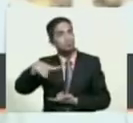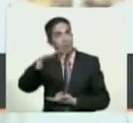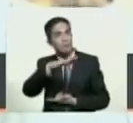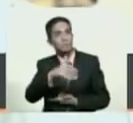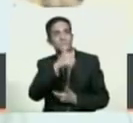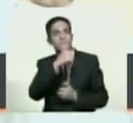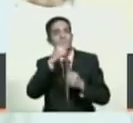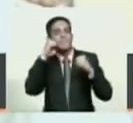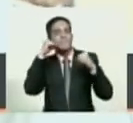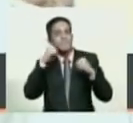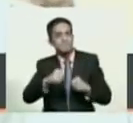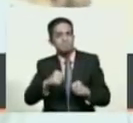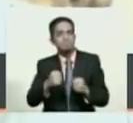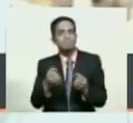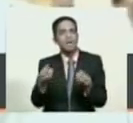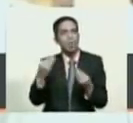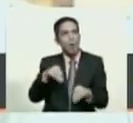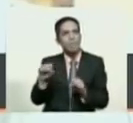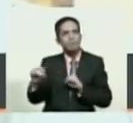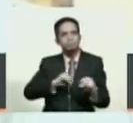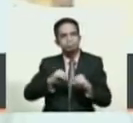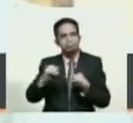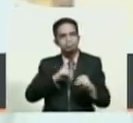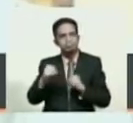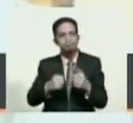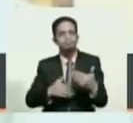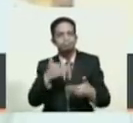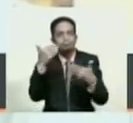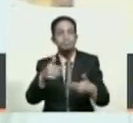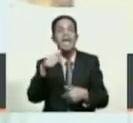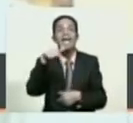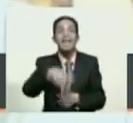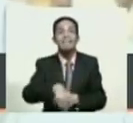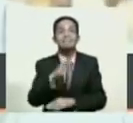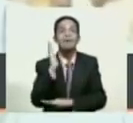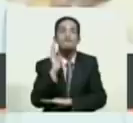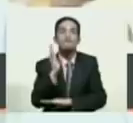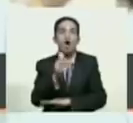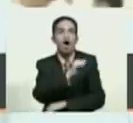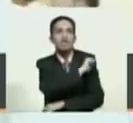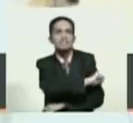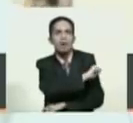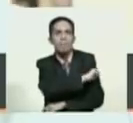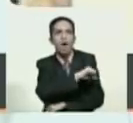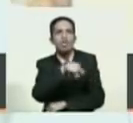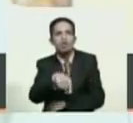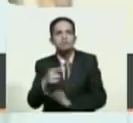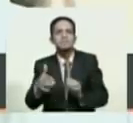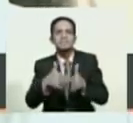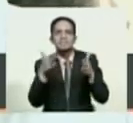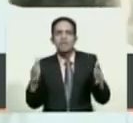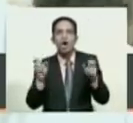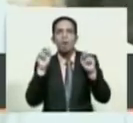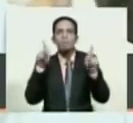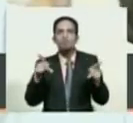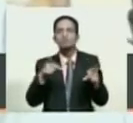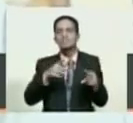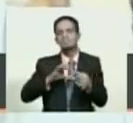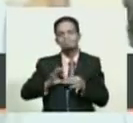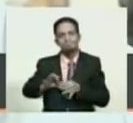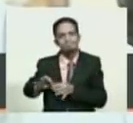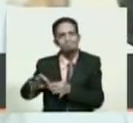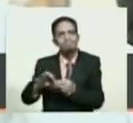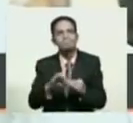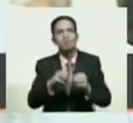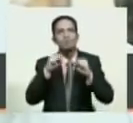resistiendo, organizándose y avanzando. El Foro de Sao Paulo es una gran oportunidad para cohesionar nuestras fuerzas,